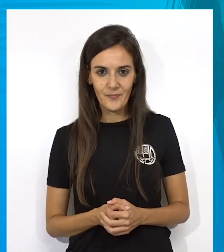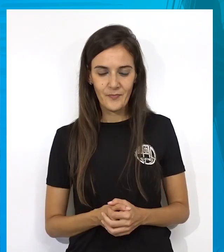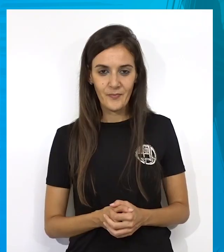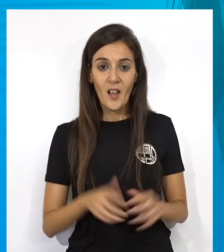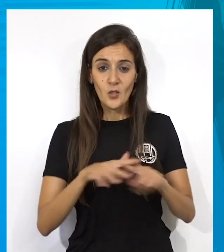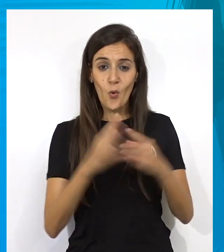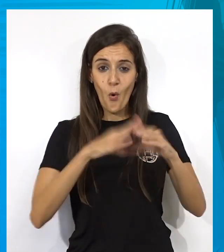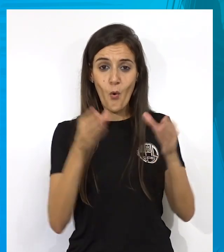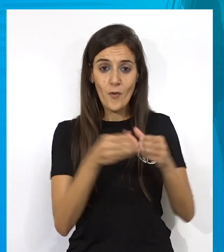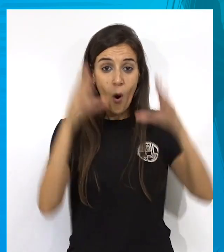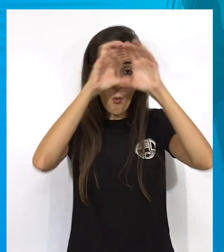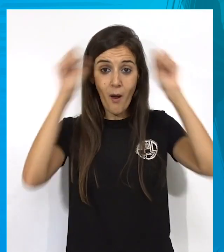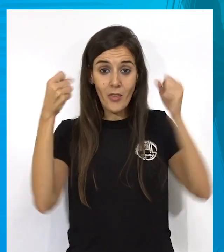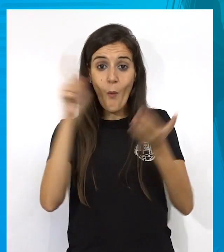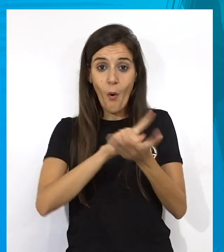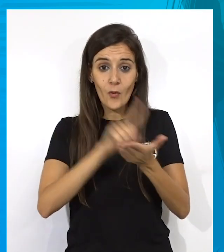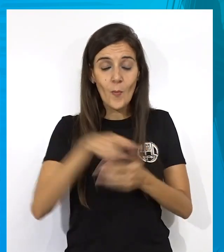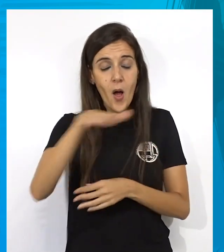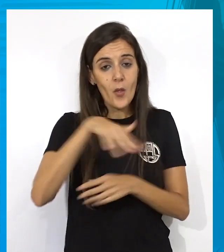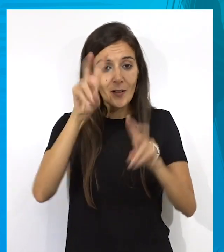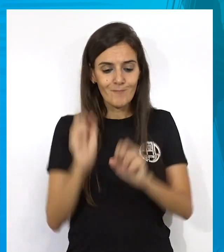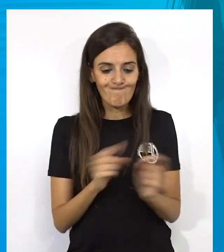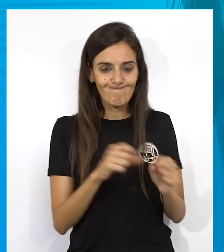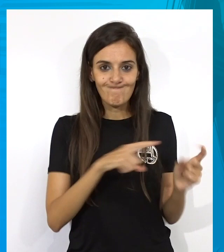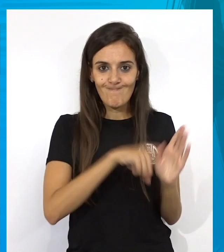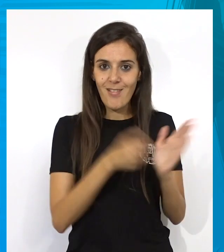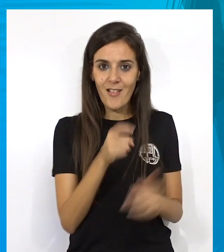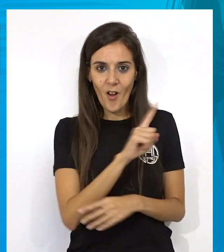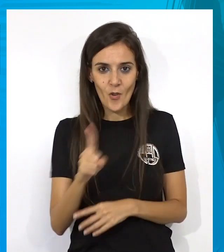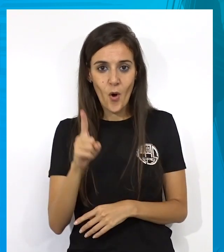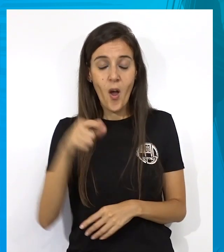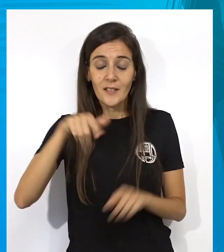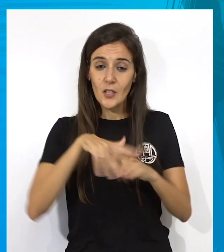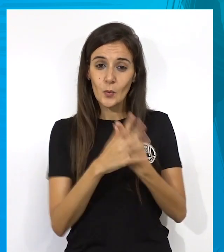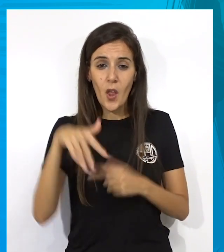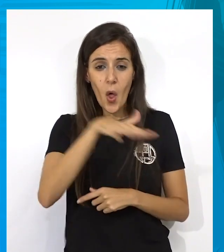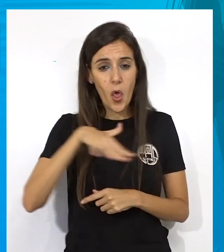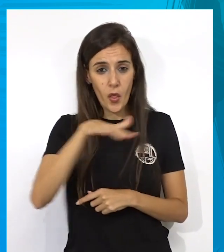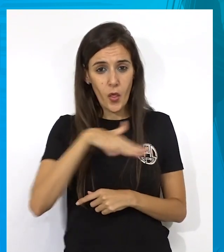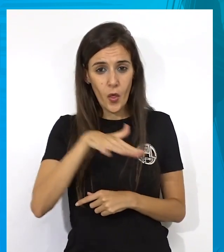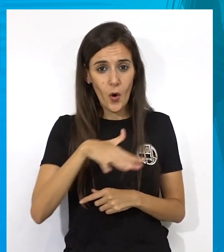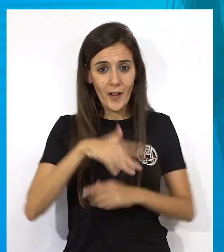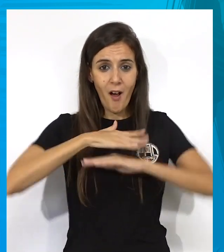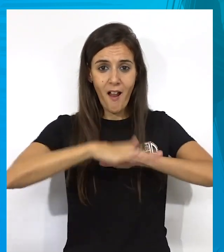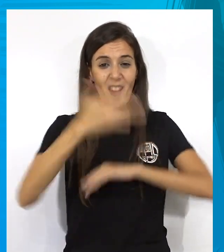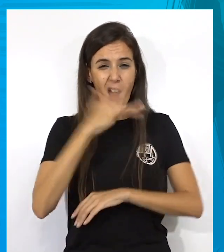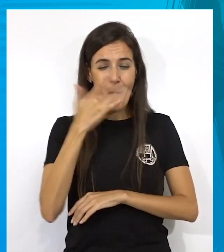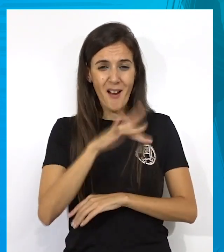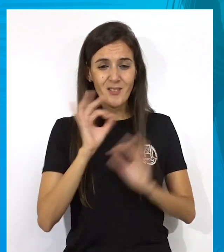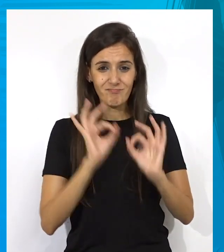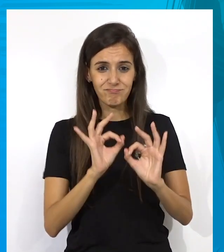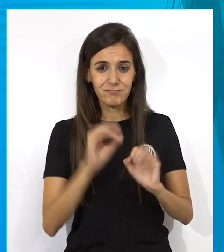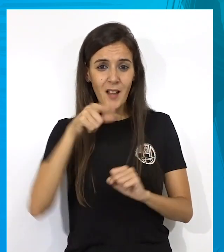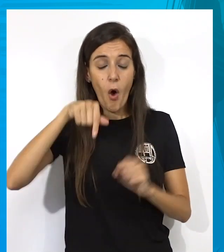nueva actuación de la guardia civil en el campo de la inmigración irregular ha sido en esta ocasión en la zona situada frente al llano amarillo